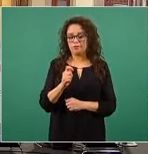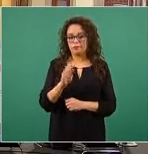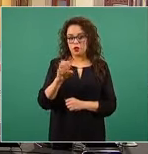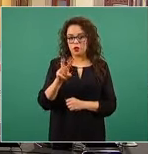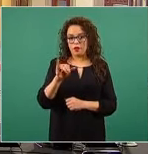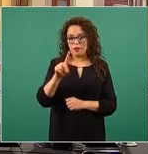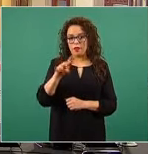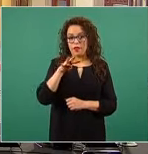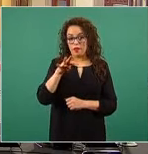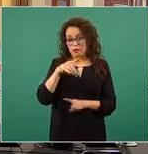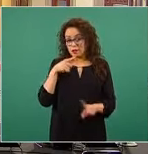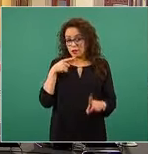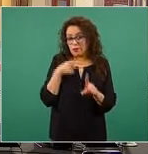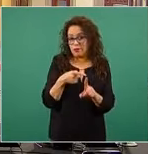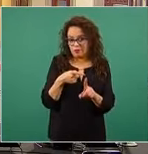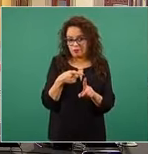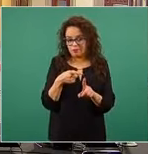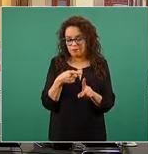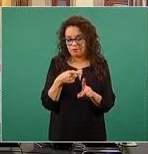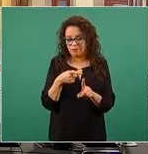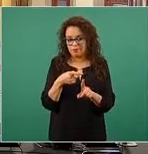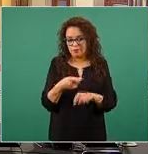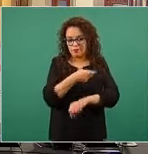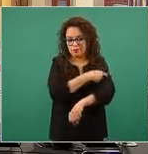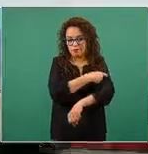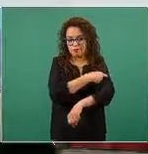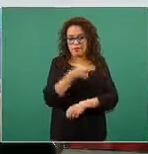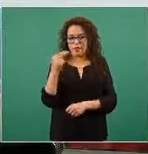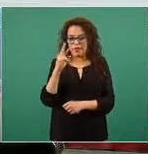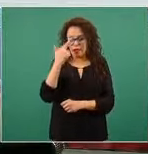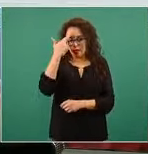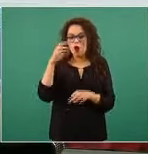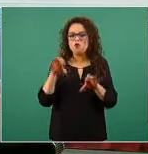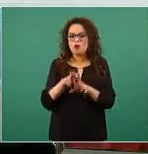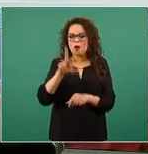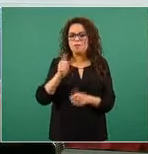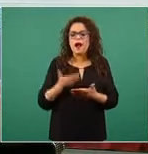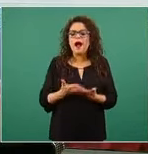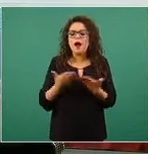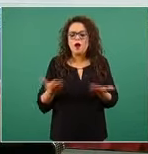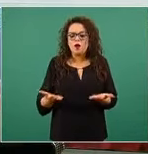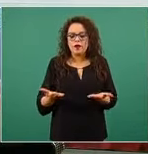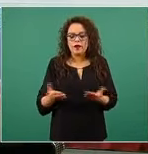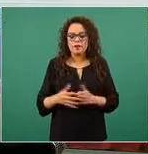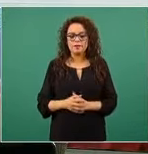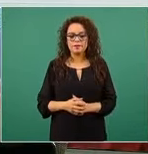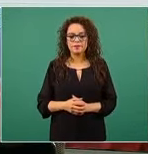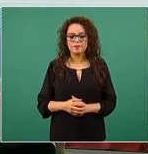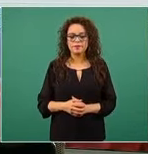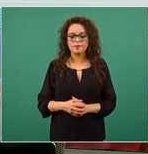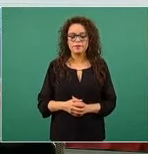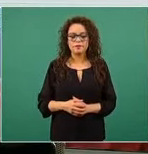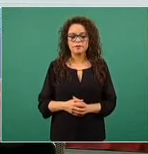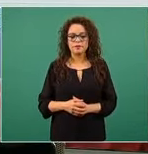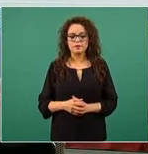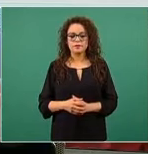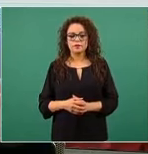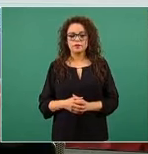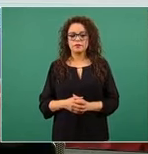y recordar en qué vamos con la vacunación. Estamos vacunando de acuerdo con